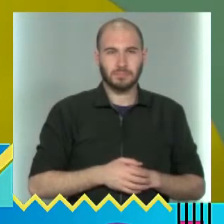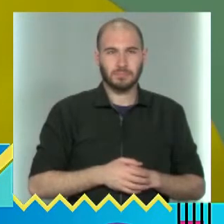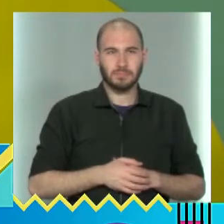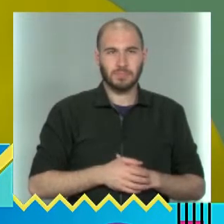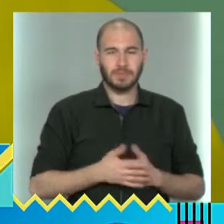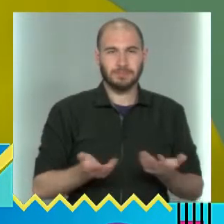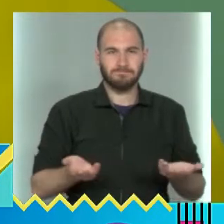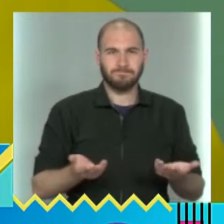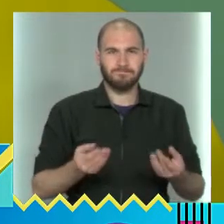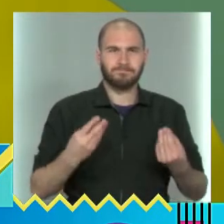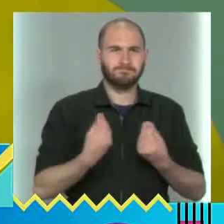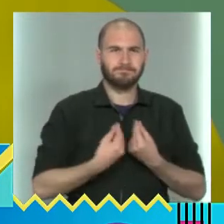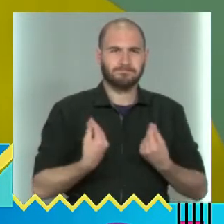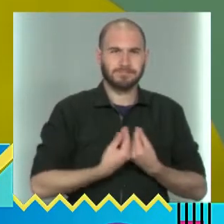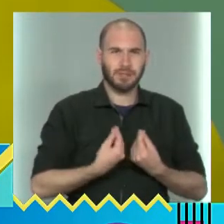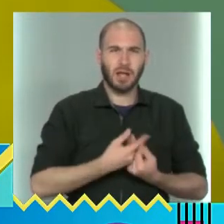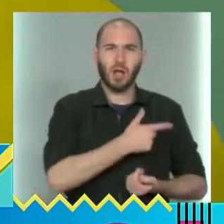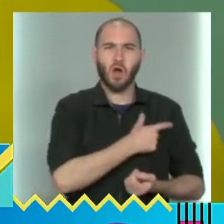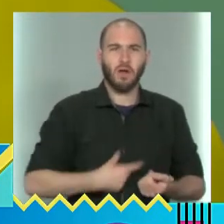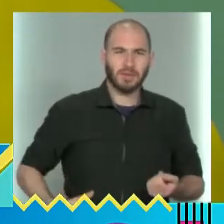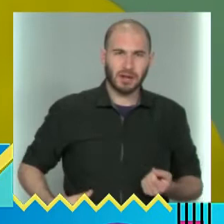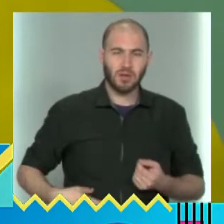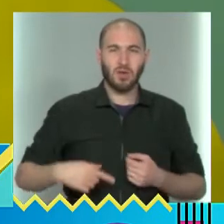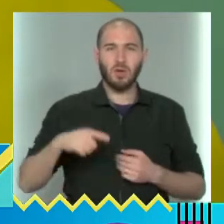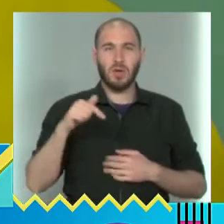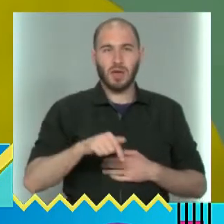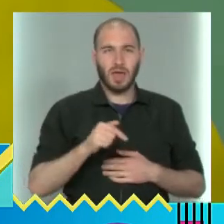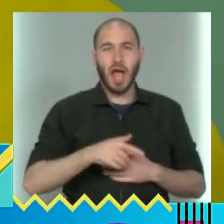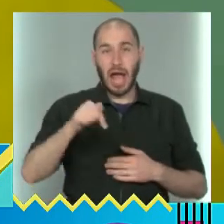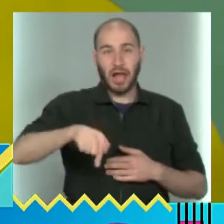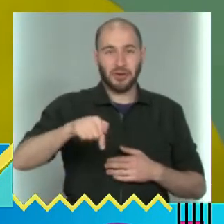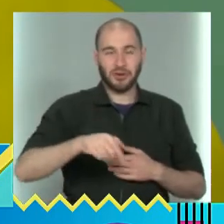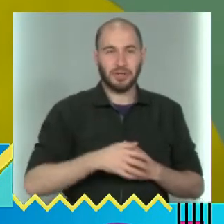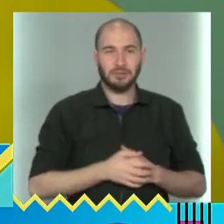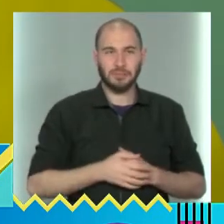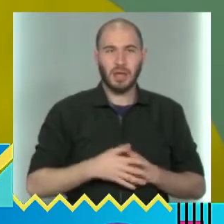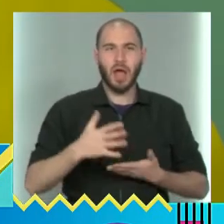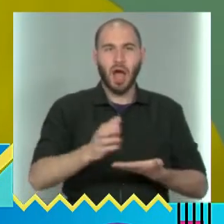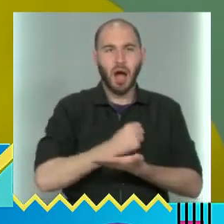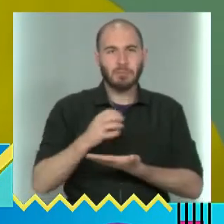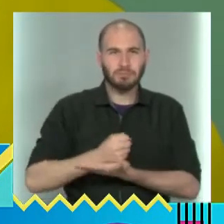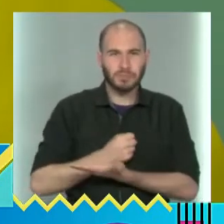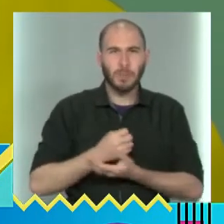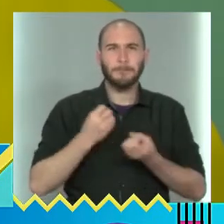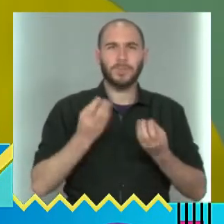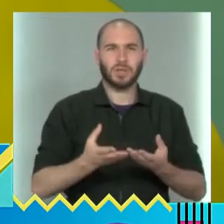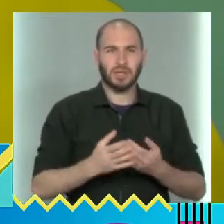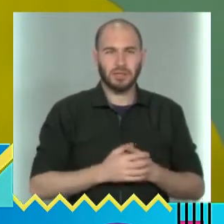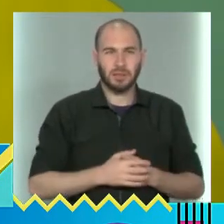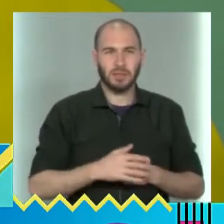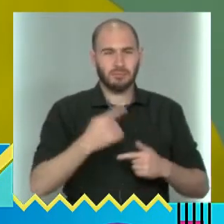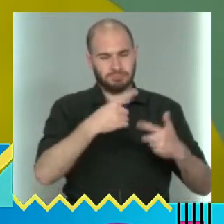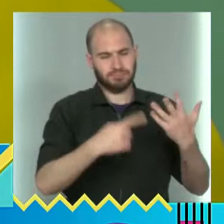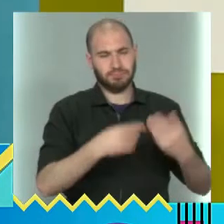diríamos, a ver, mayoritariamente el gobierno de Siria tiene actualmente tiene una gran aceptación debido a